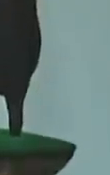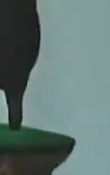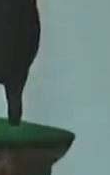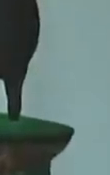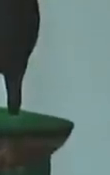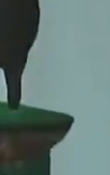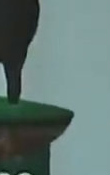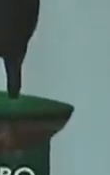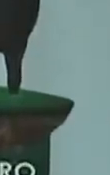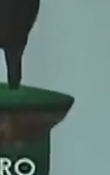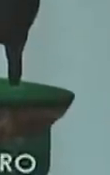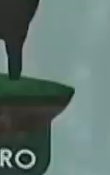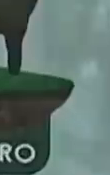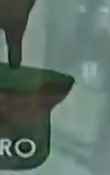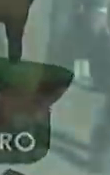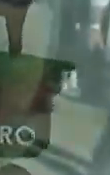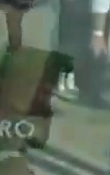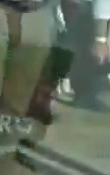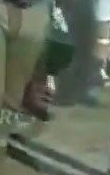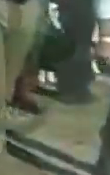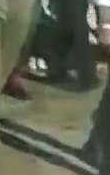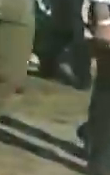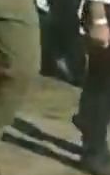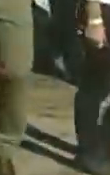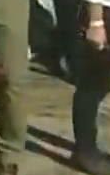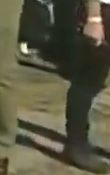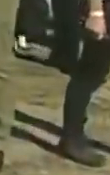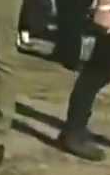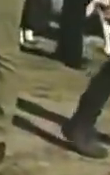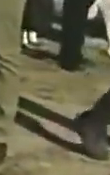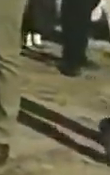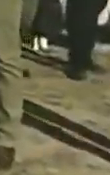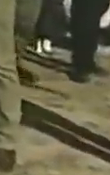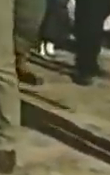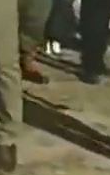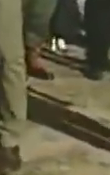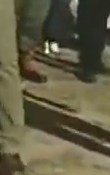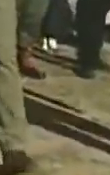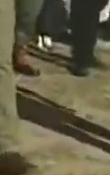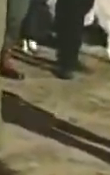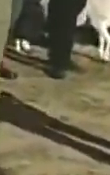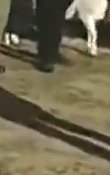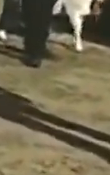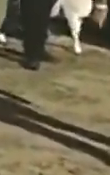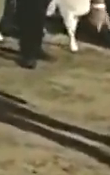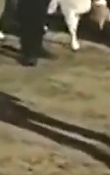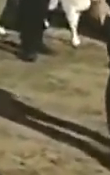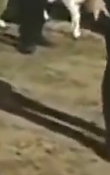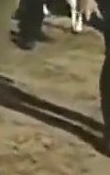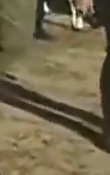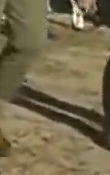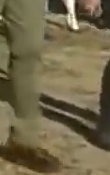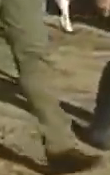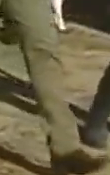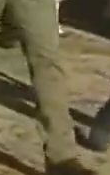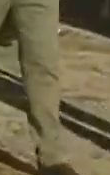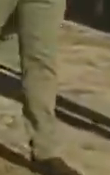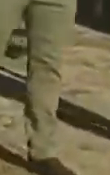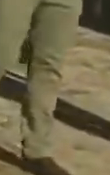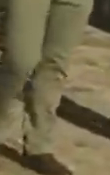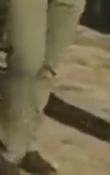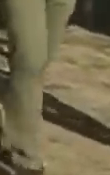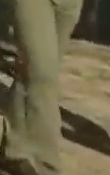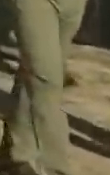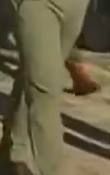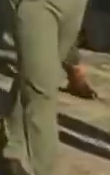invitados internacionales. Y bueno, la idea es que todo el pueblo de Venezuela disfrute de este esfuerzo que se está haciendo en Venezuela y que se está haciendo